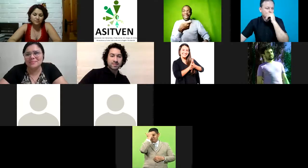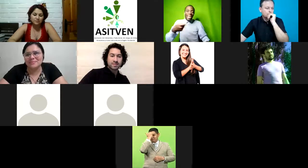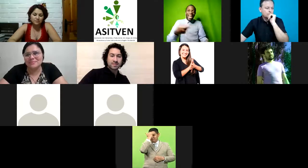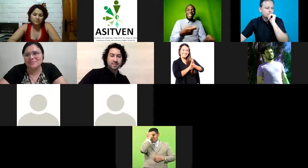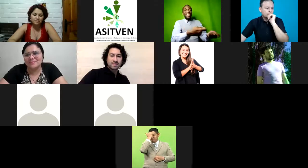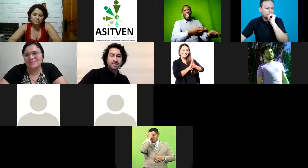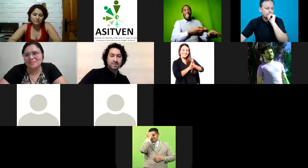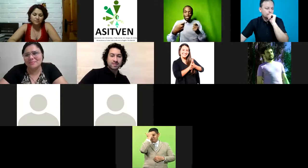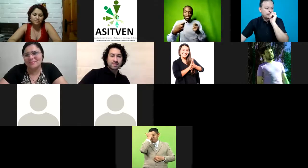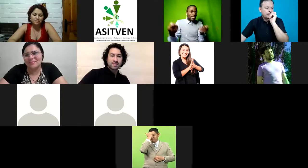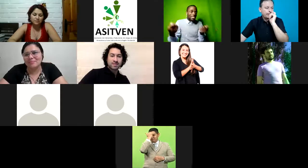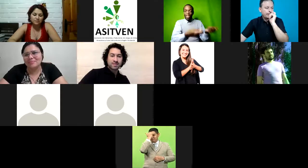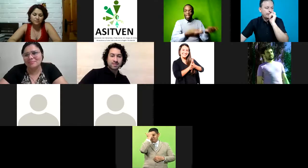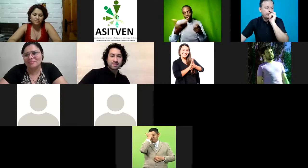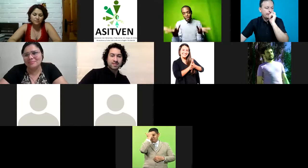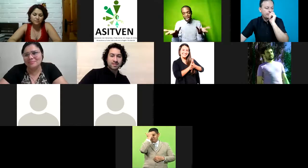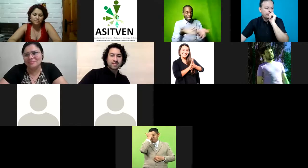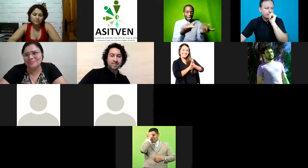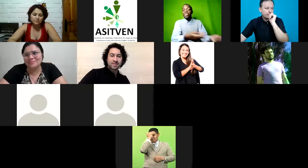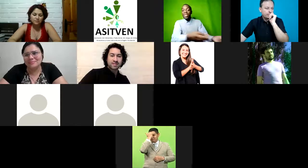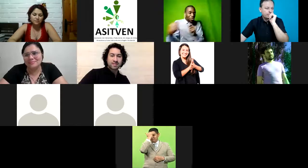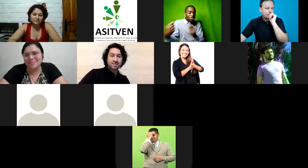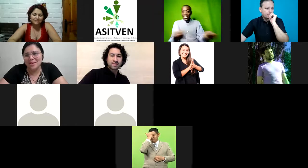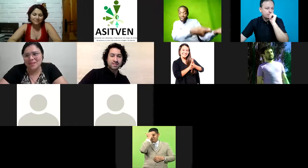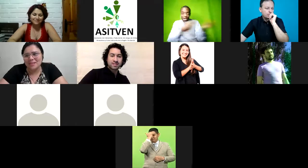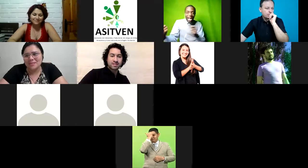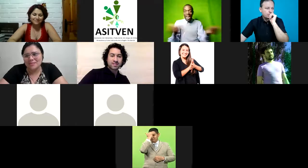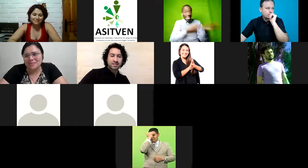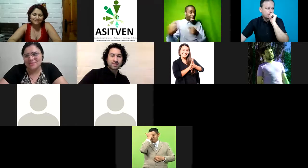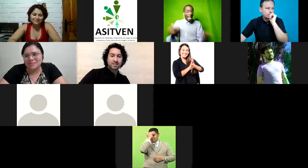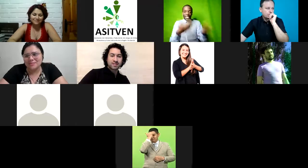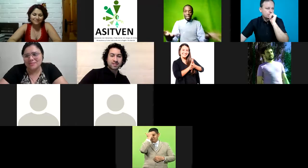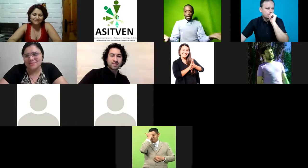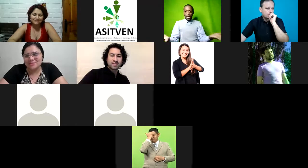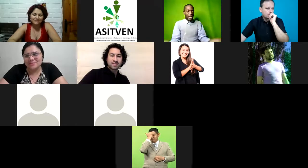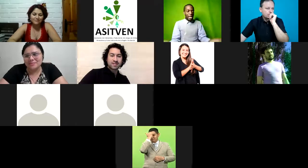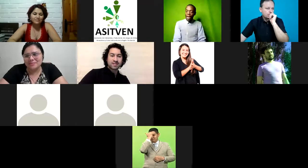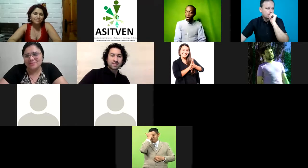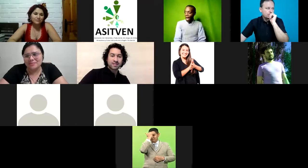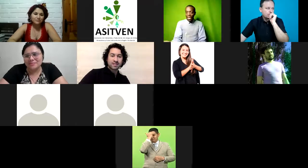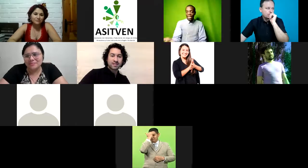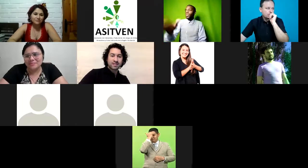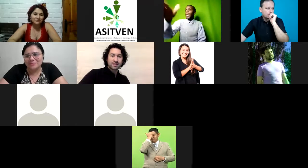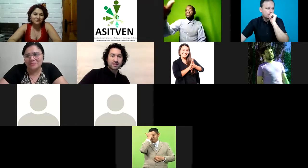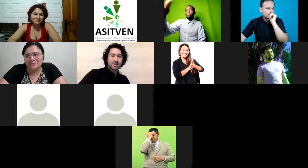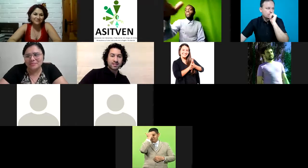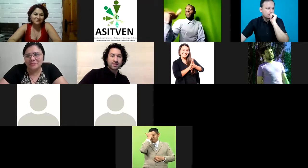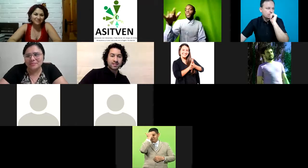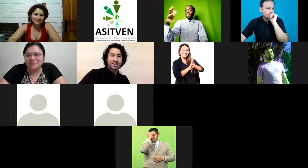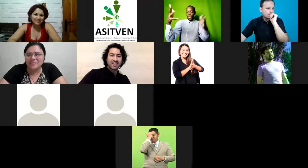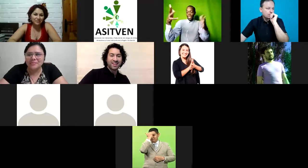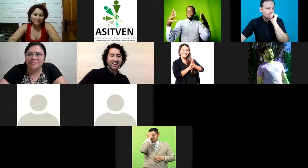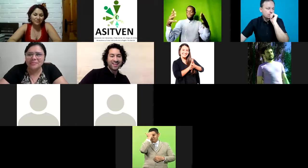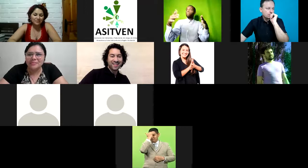sacarte las señas con tenedor, pues no me escucharía, pero con tenedor, o sea, jalarte las señas para que digas algo. Aquí tú eras...